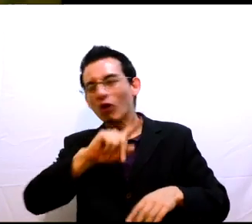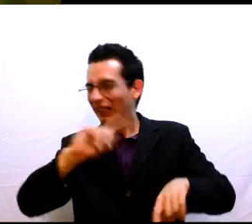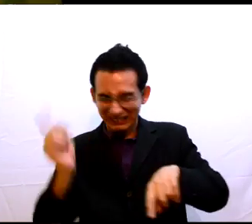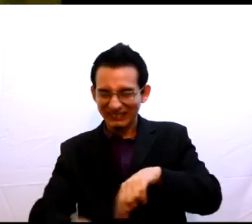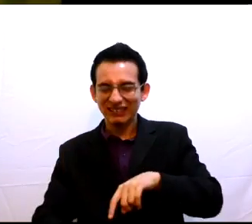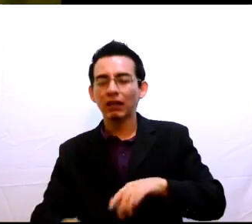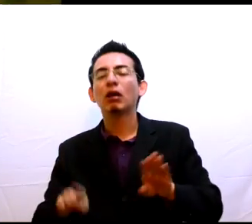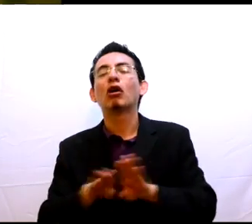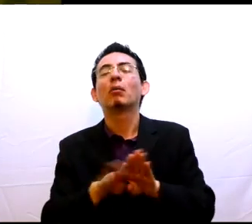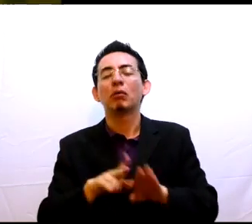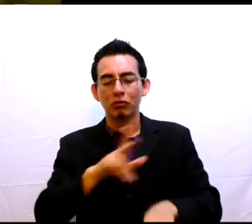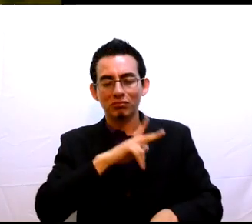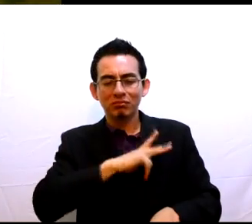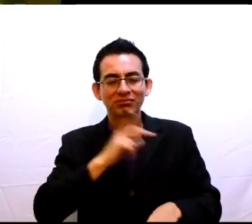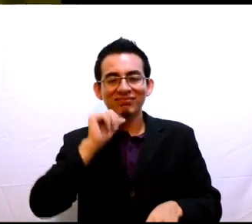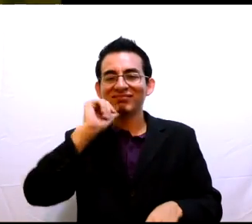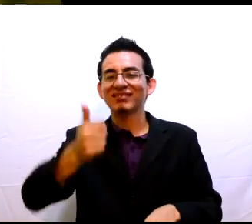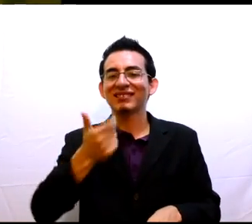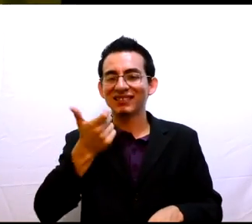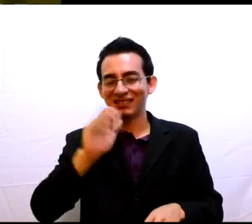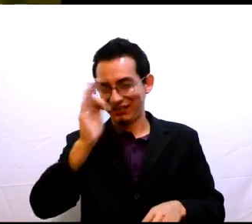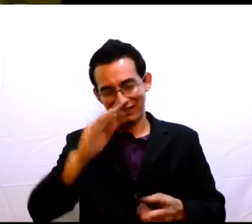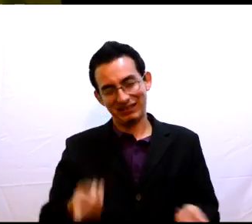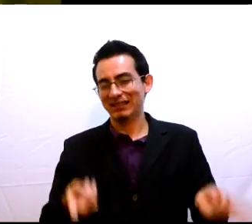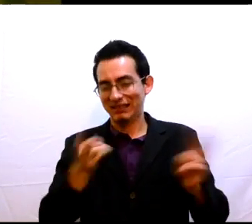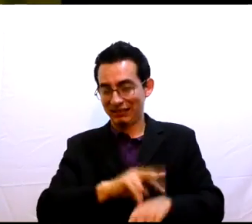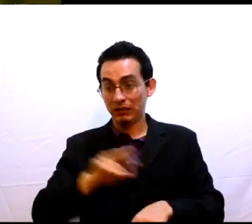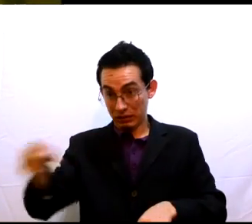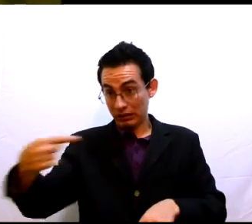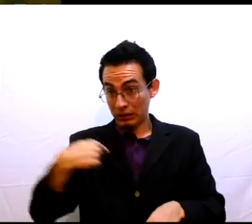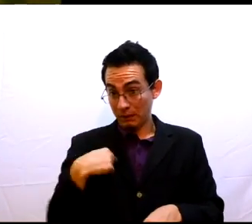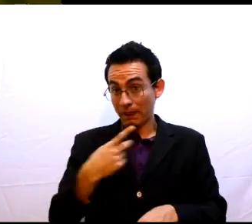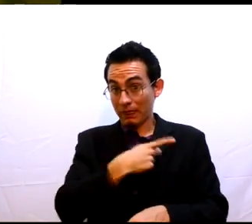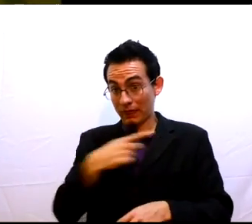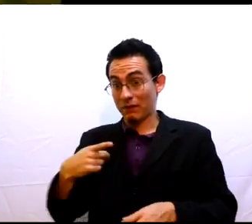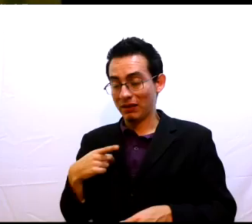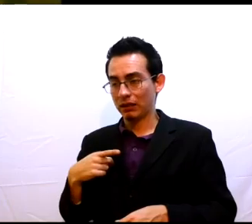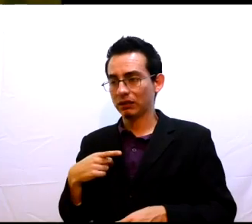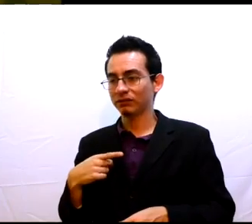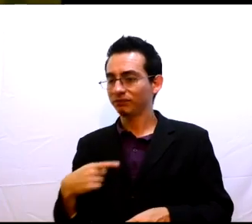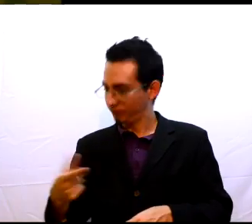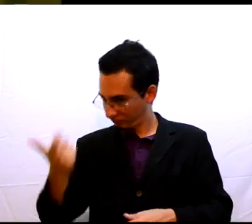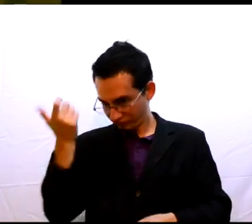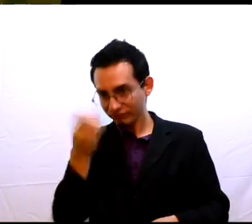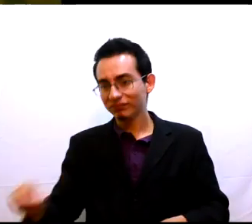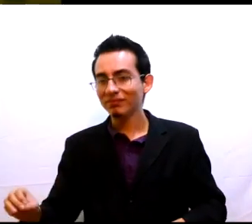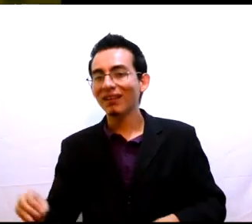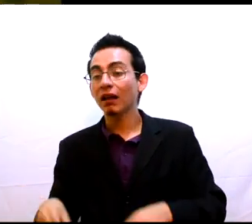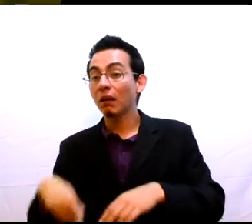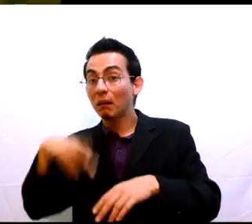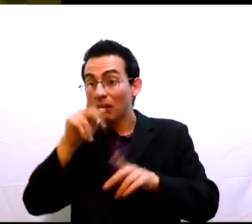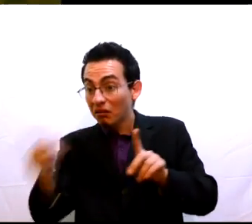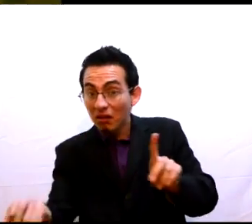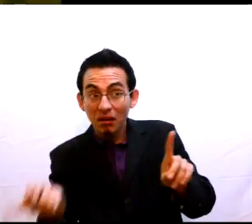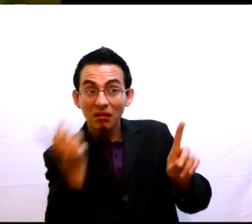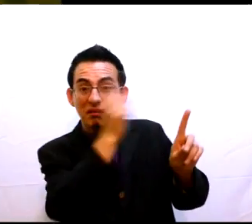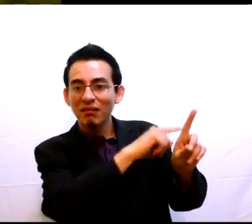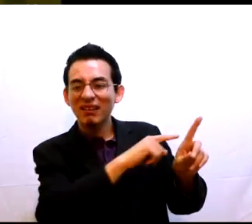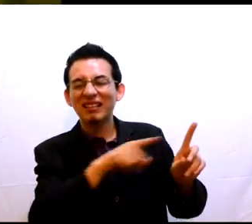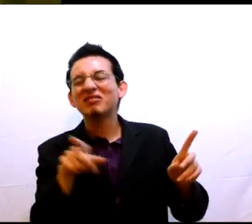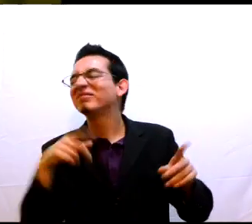rebajar la cuenta porque si la cuenta fuera tú ya no le rebajaría no es cierto